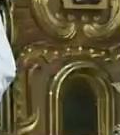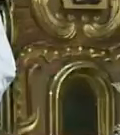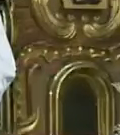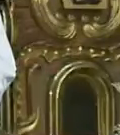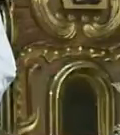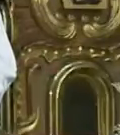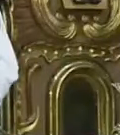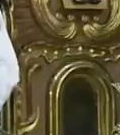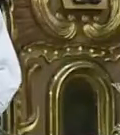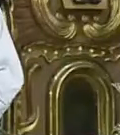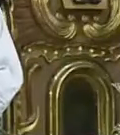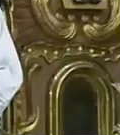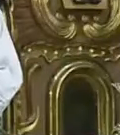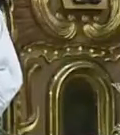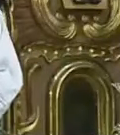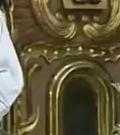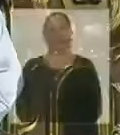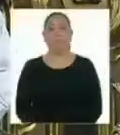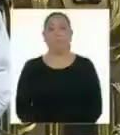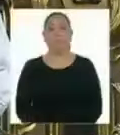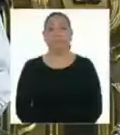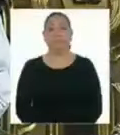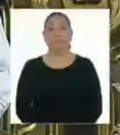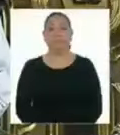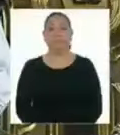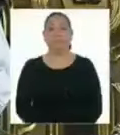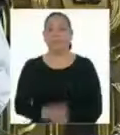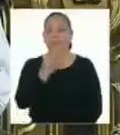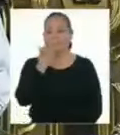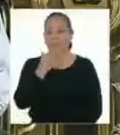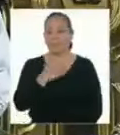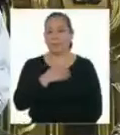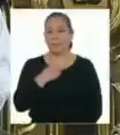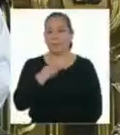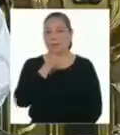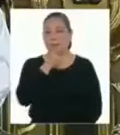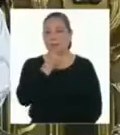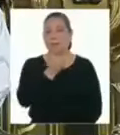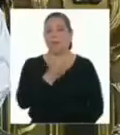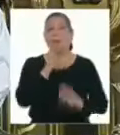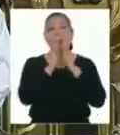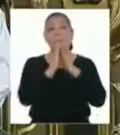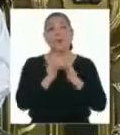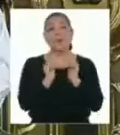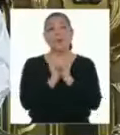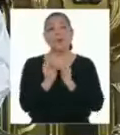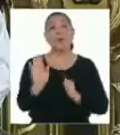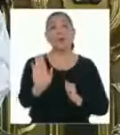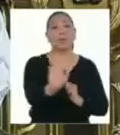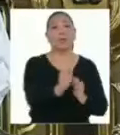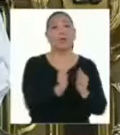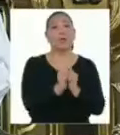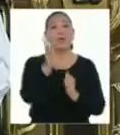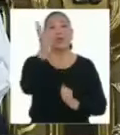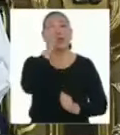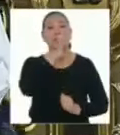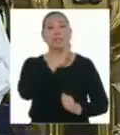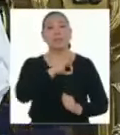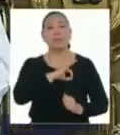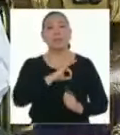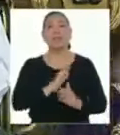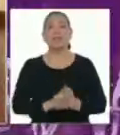unidad. En el nombre del Padre, del Hijo y del Espíritu Santo. Amén. Amén. La paz sea con ustedes. Y con